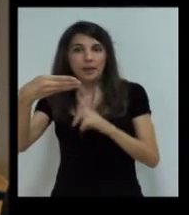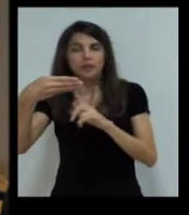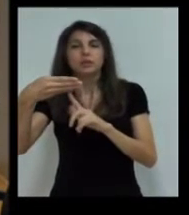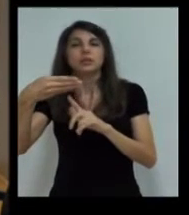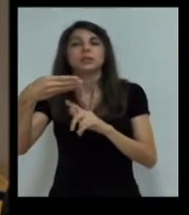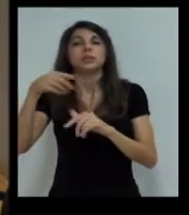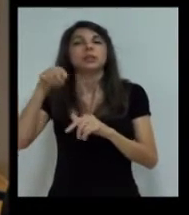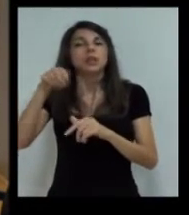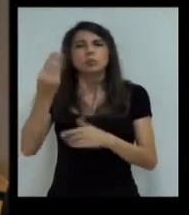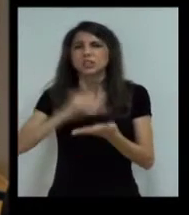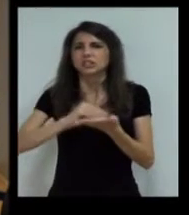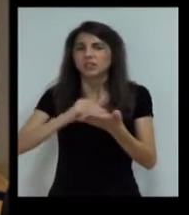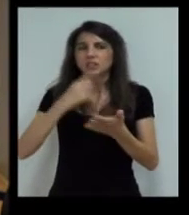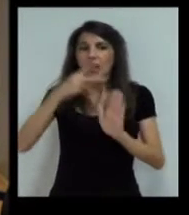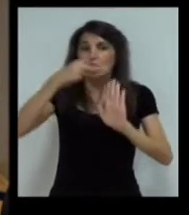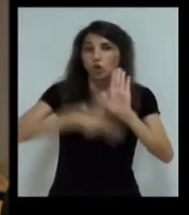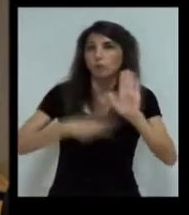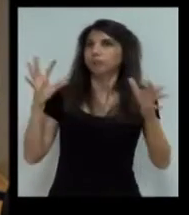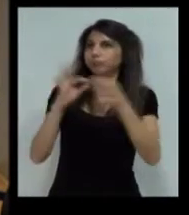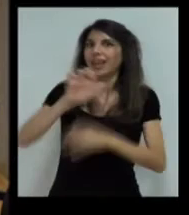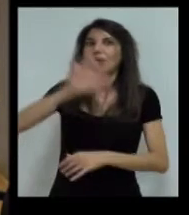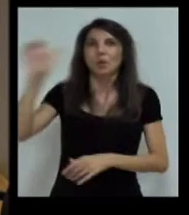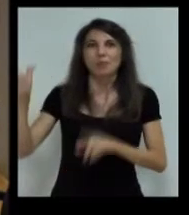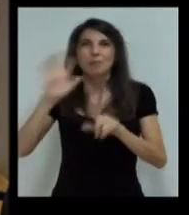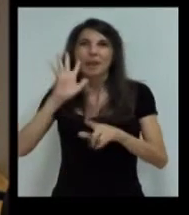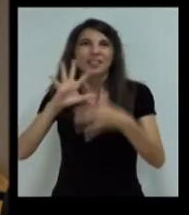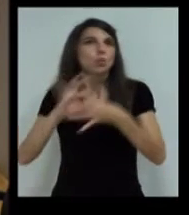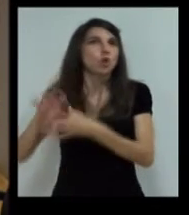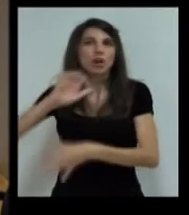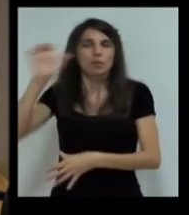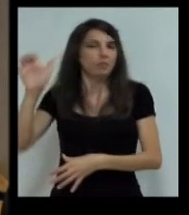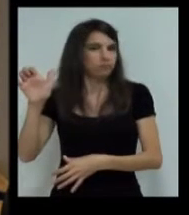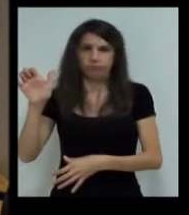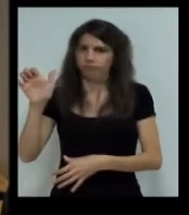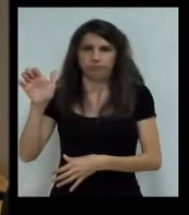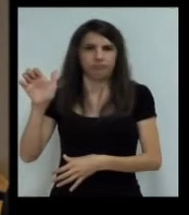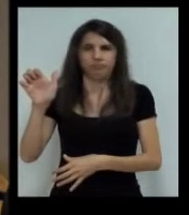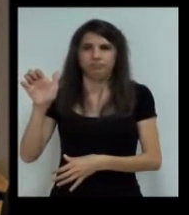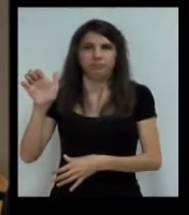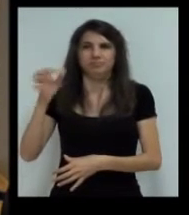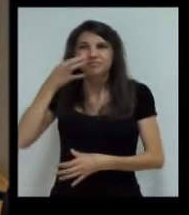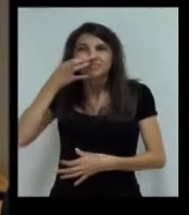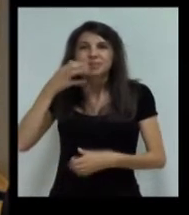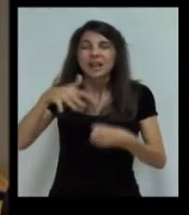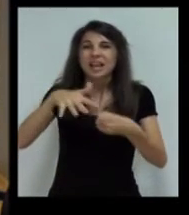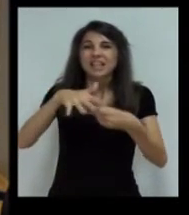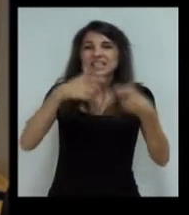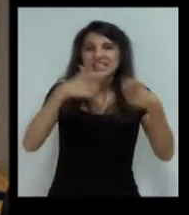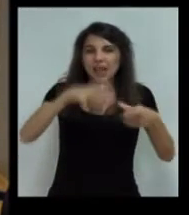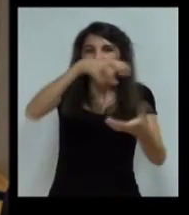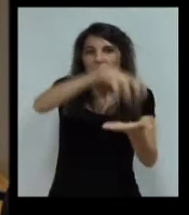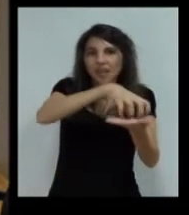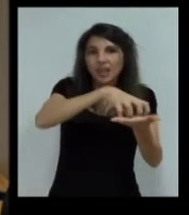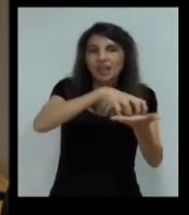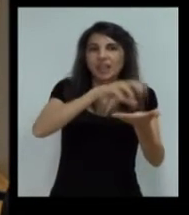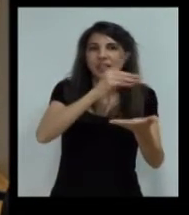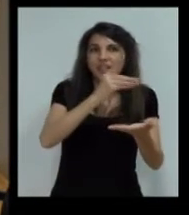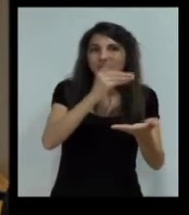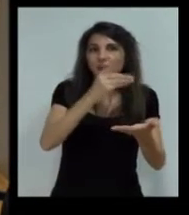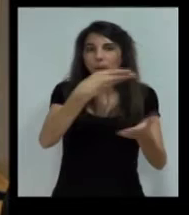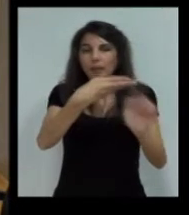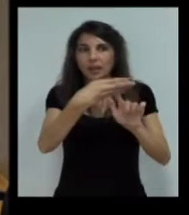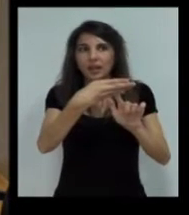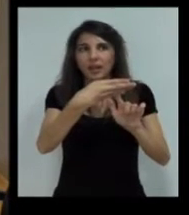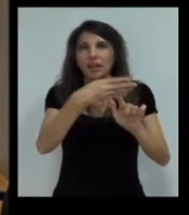que muchas veces te dice, es la norma europea, como si fuera de la Unión Europea. Y yo digo, bueno, ni siquiera la sede de DVB está en la Unión Europea, porque está en